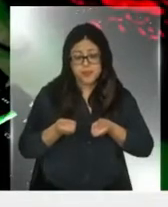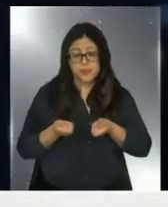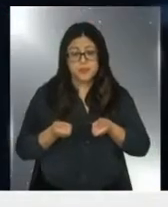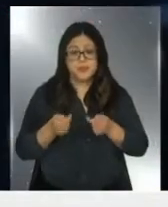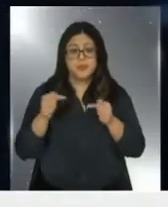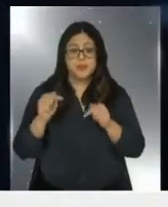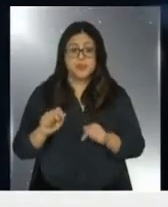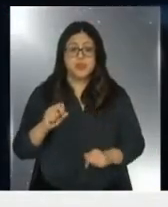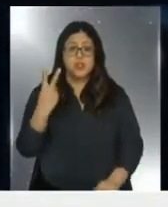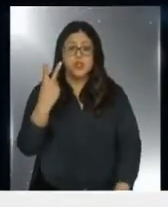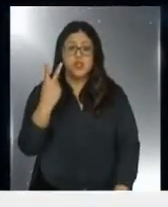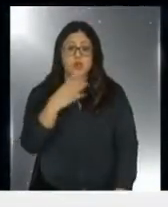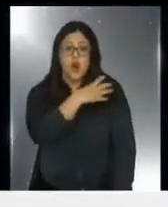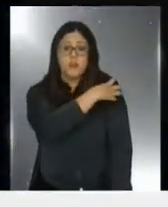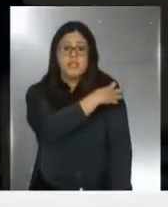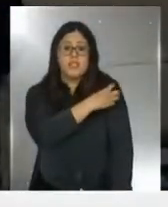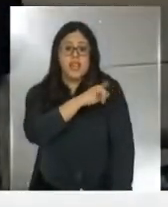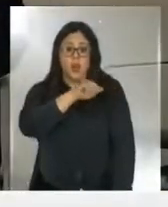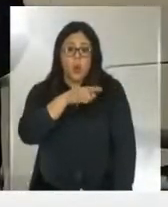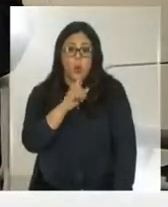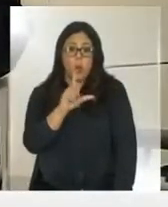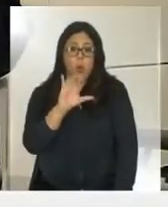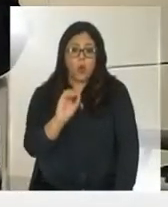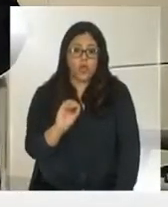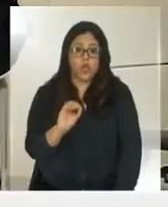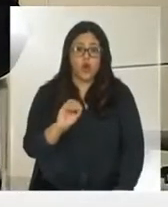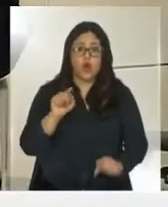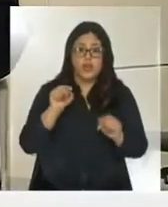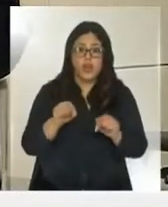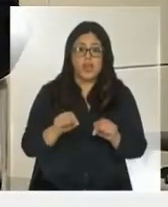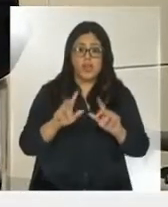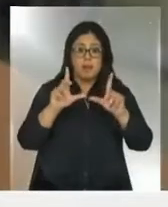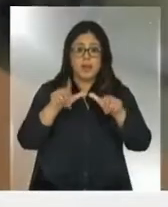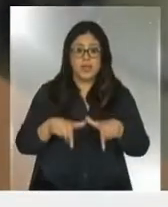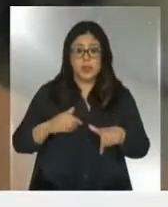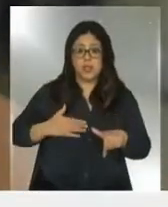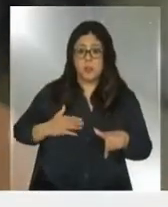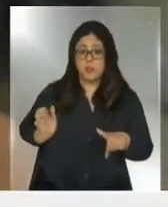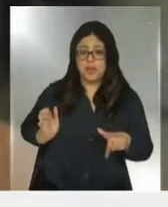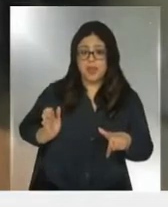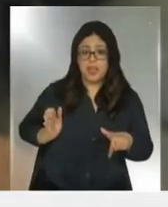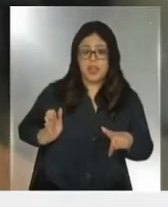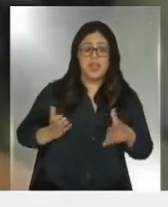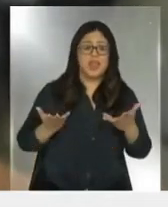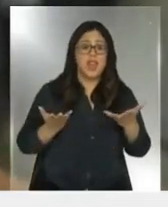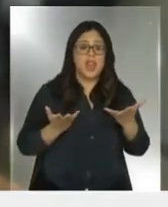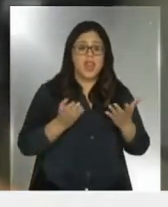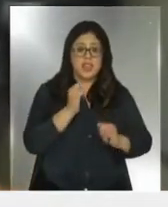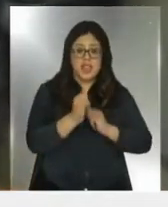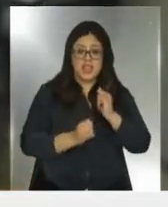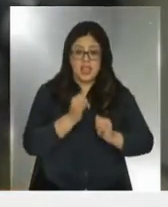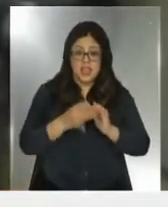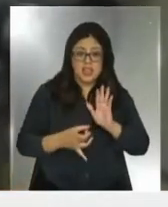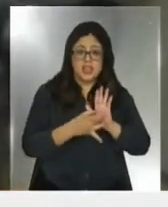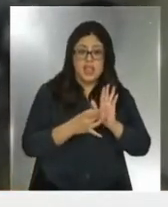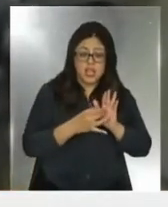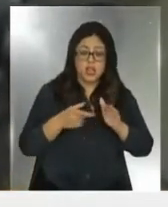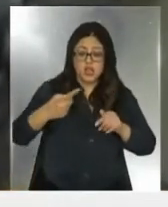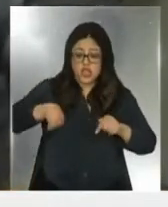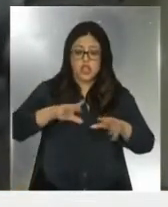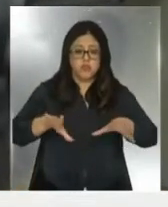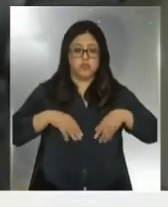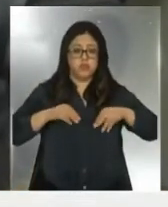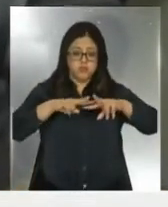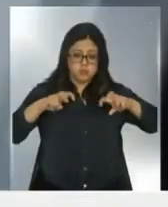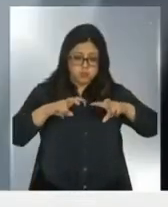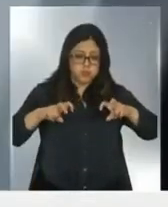El subcomisario Julio Vargas, de la unidad del cibercrimen de la PDI, y quienes asumieron la investigación del